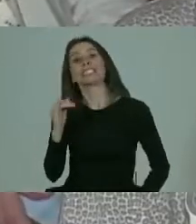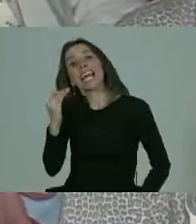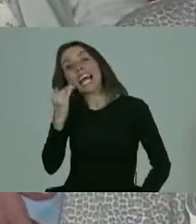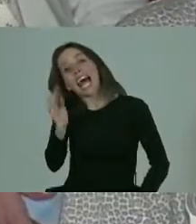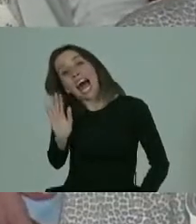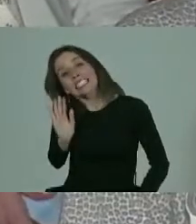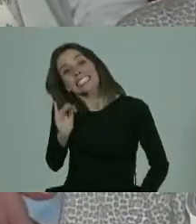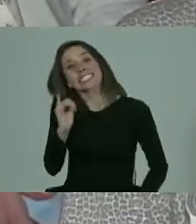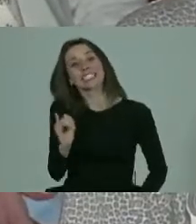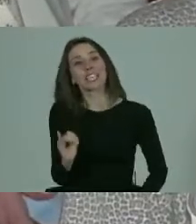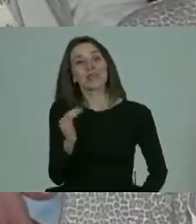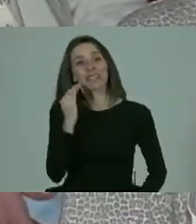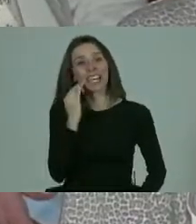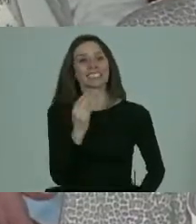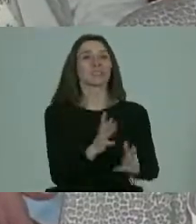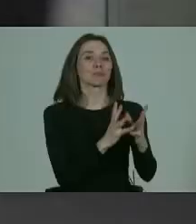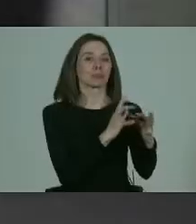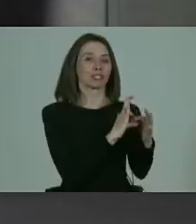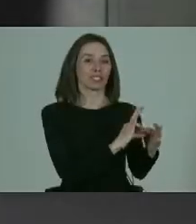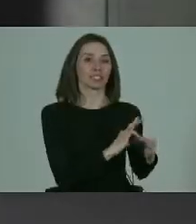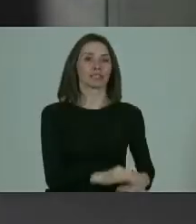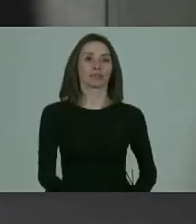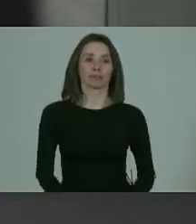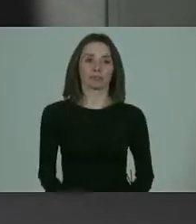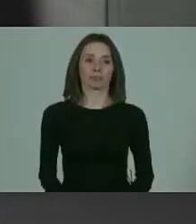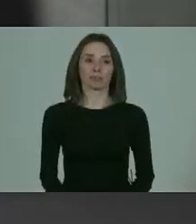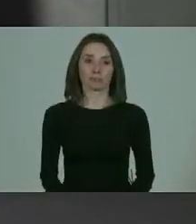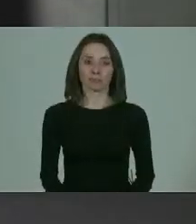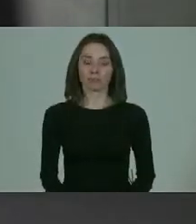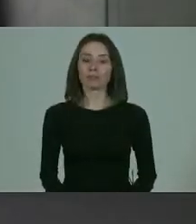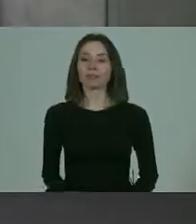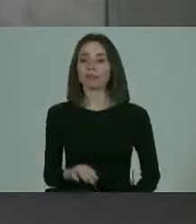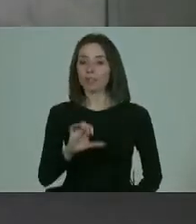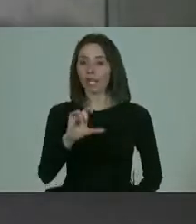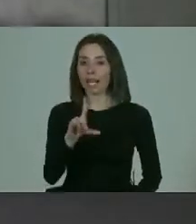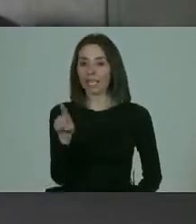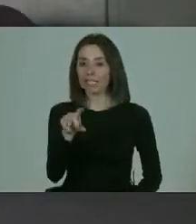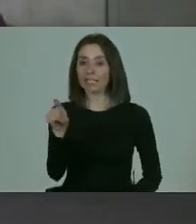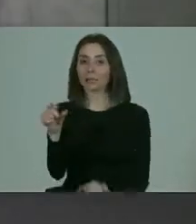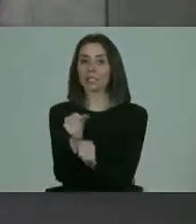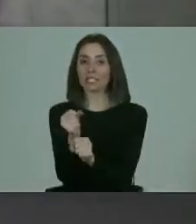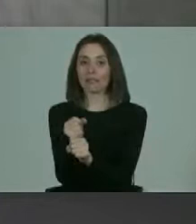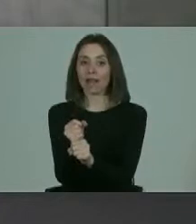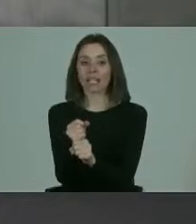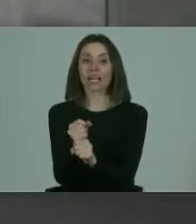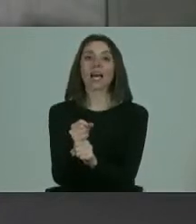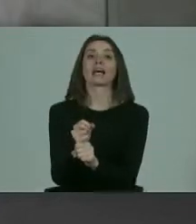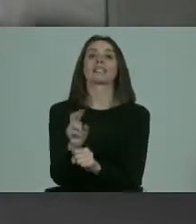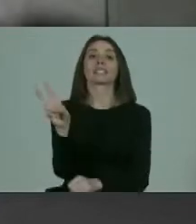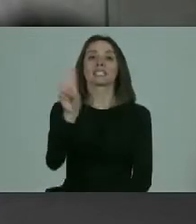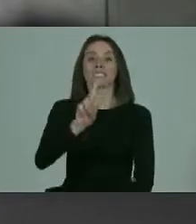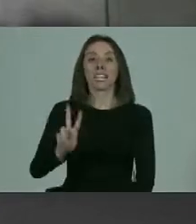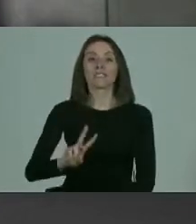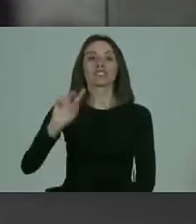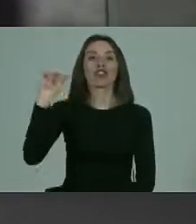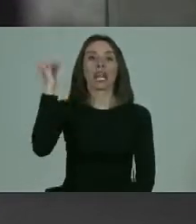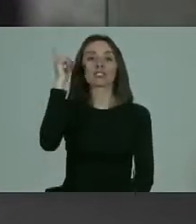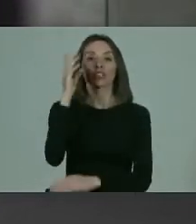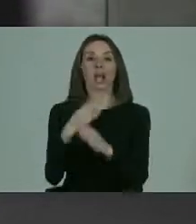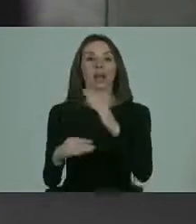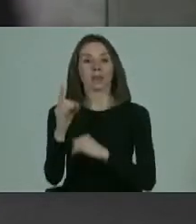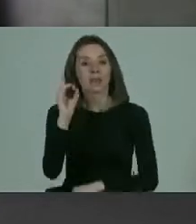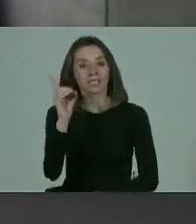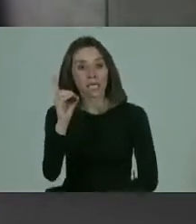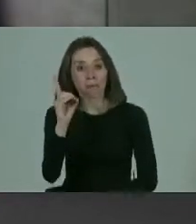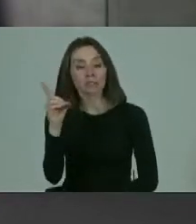siempre muchas gracias elisa usted trabaja en el servicio nacional de la discapacidad conoce también